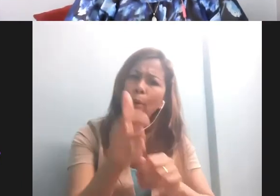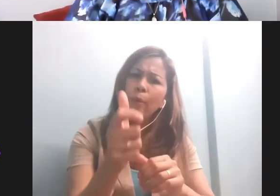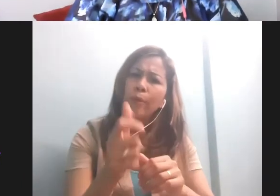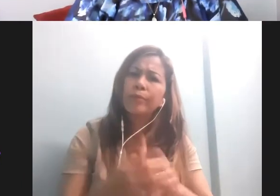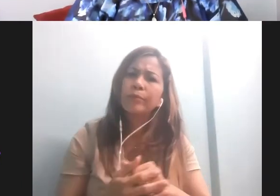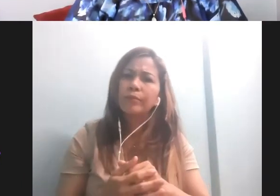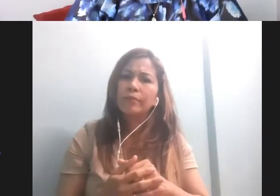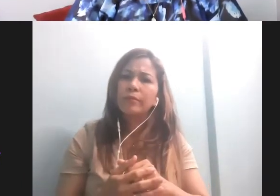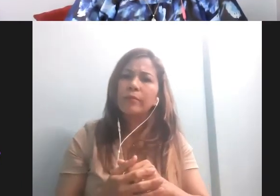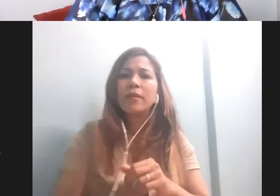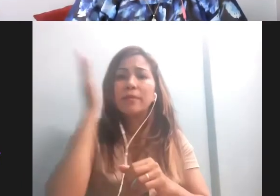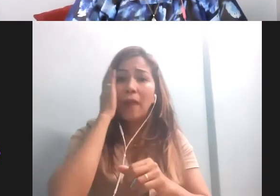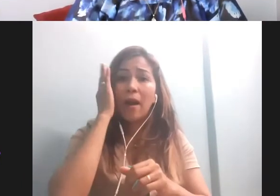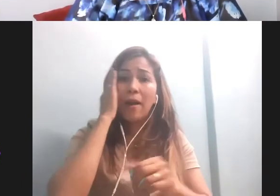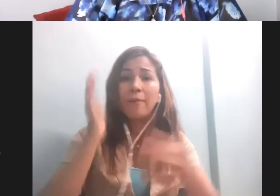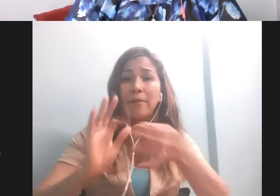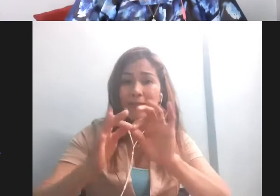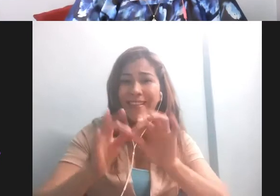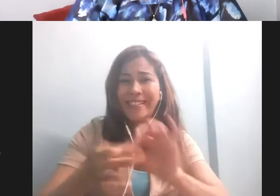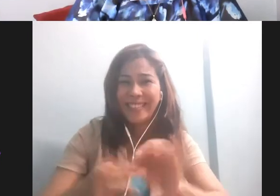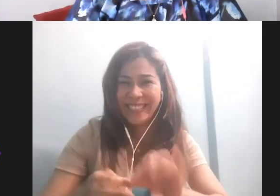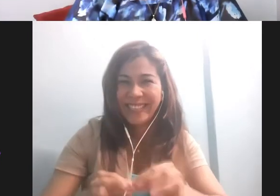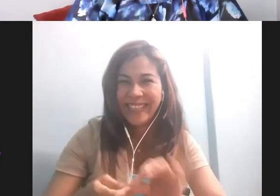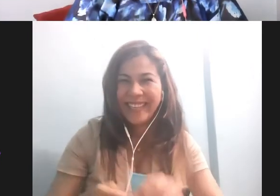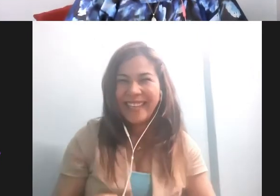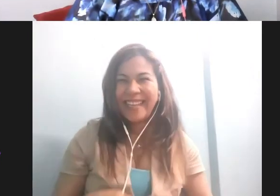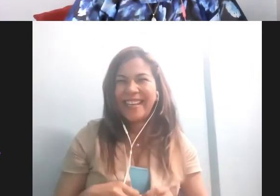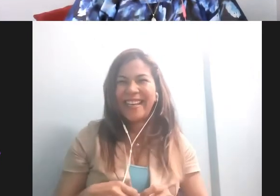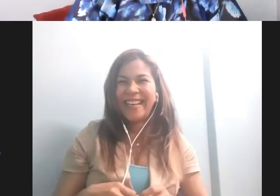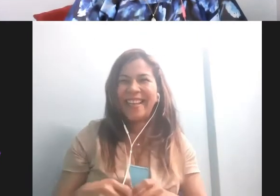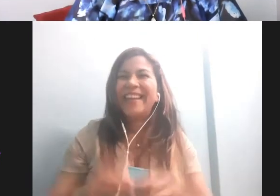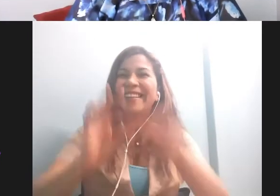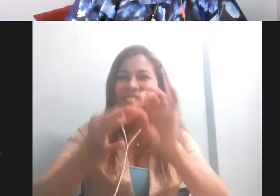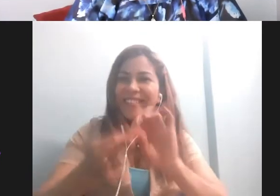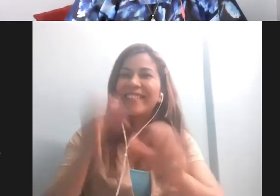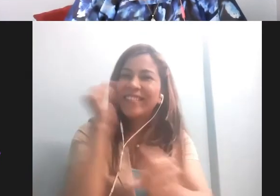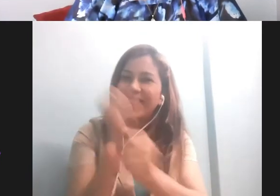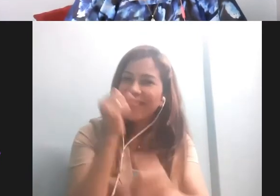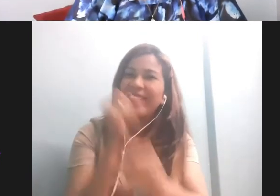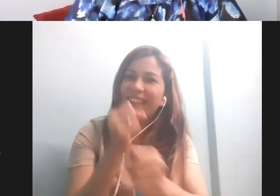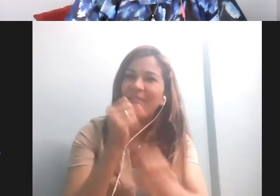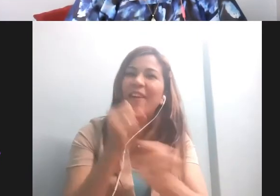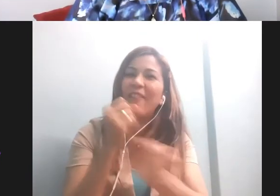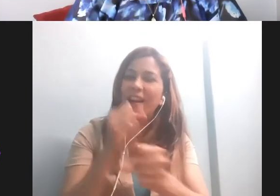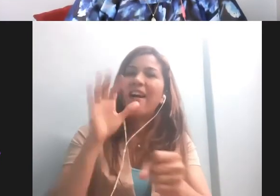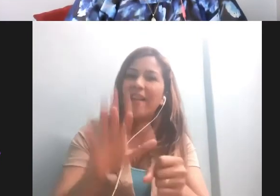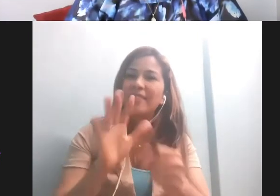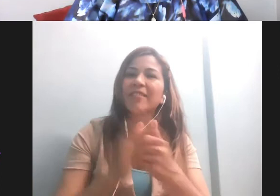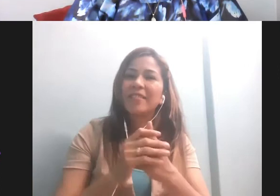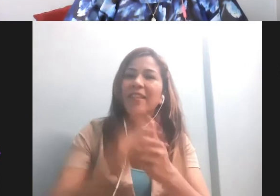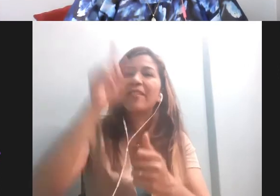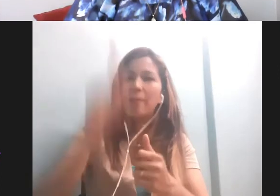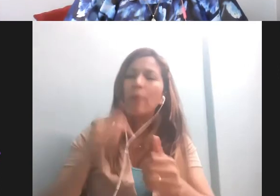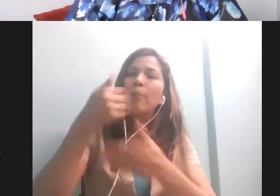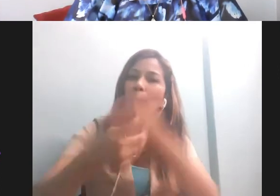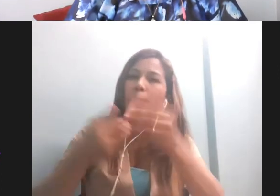ya quiénes son los intérpretes que ya llevan cierto tiempo trabajando, incluso Sí. los que están también en formación, ¿no? En la